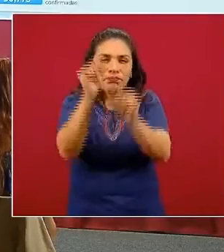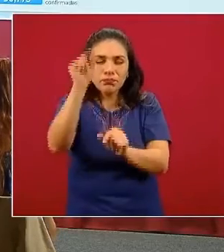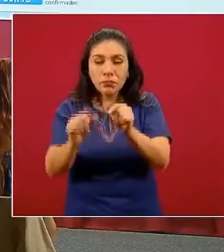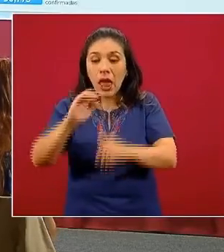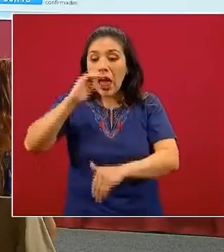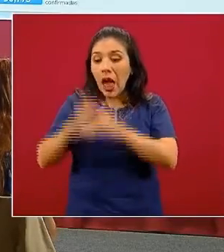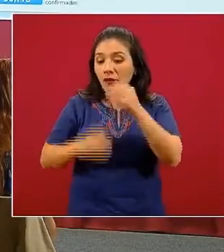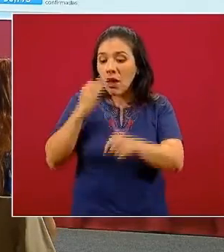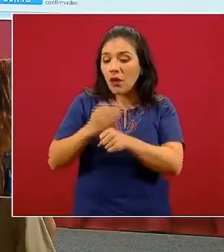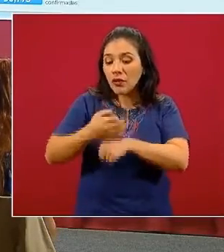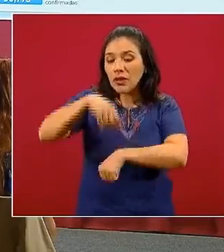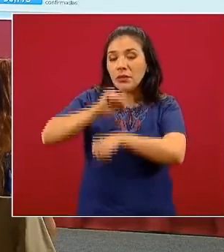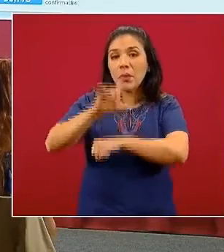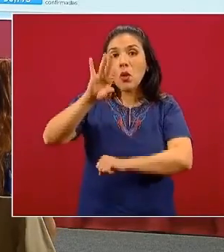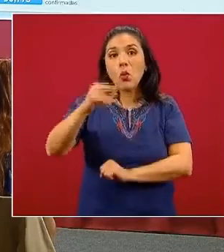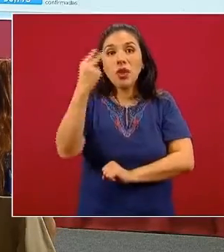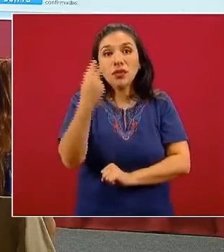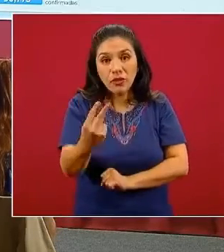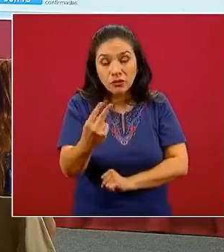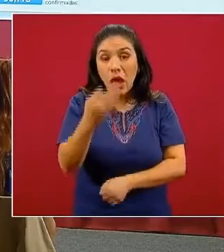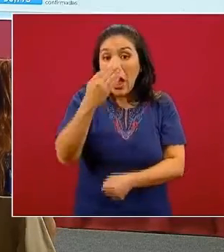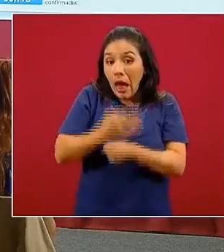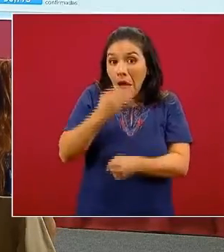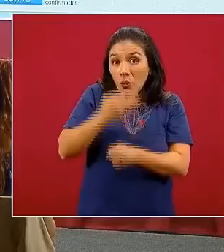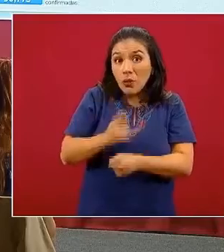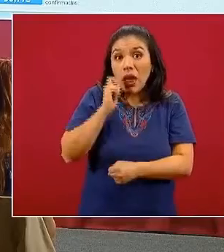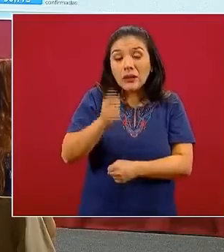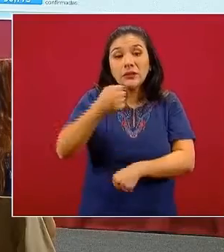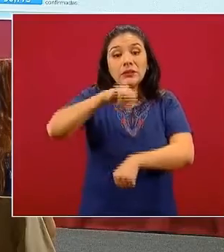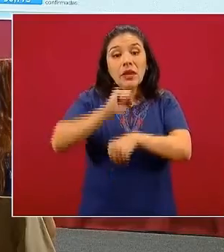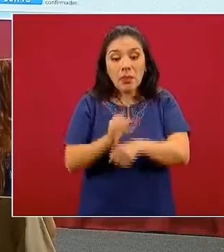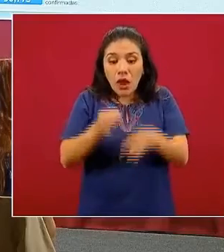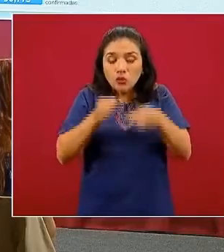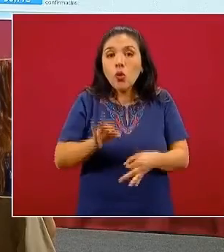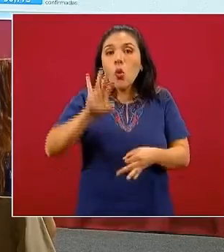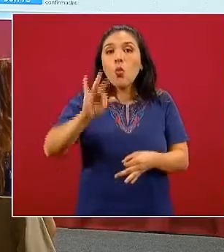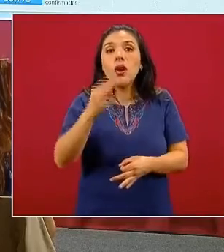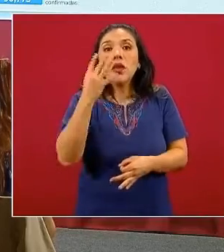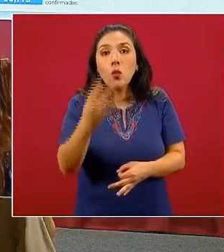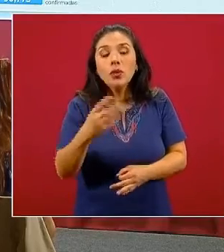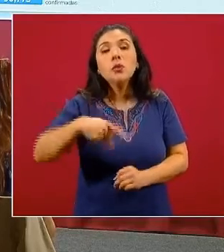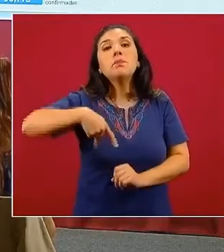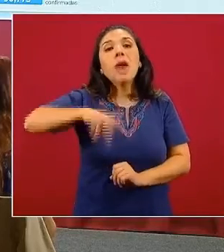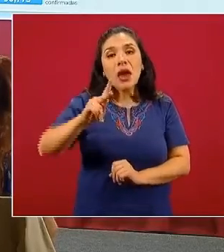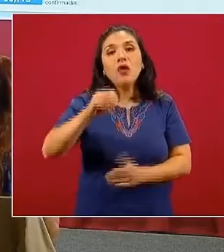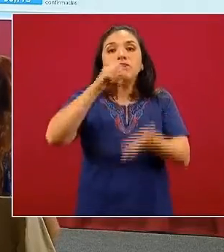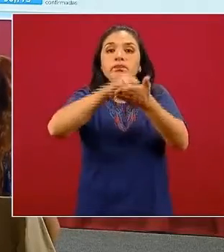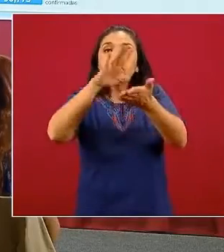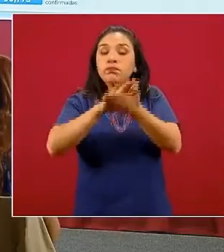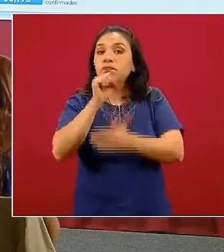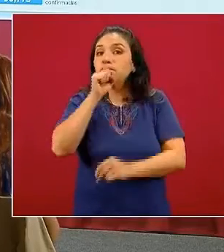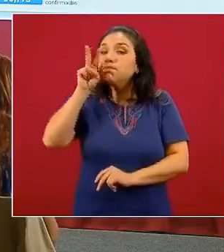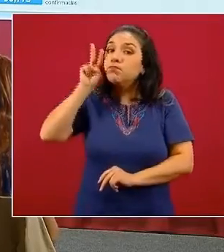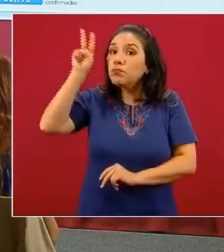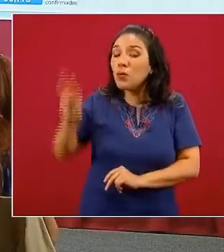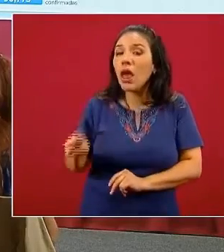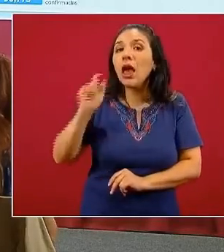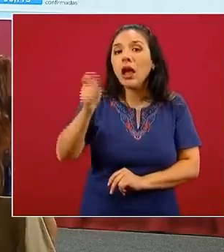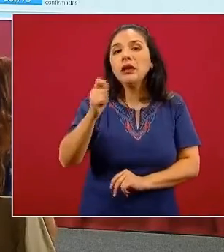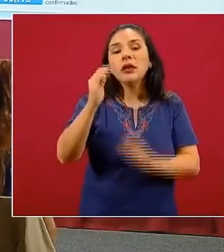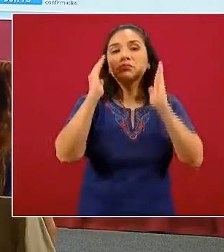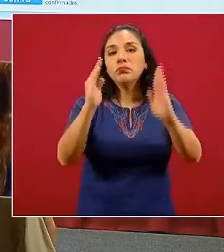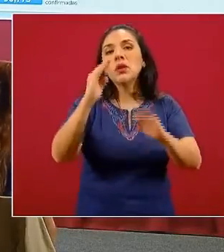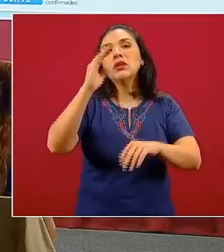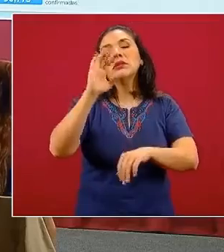semana 42 del año. En este momento vivimos en la semana 44, pero registramos aquí, presentamos públicamente